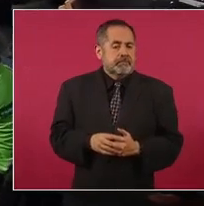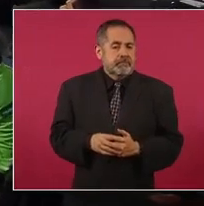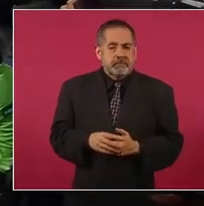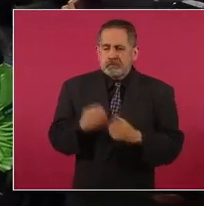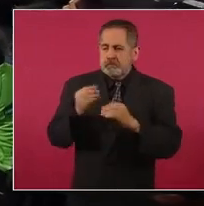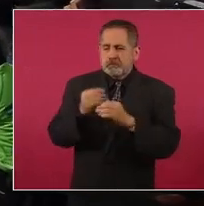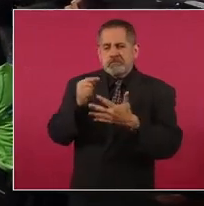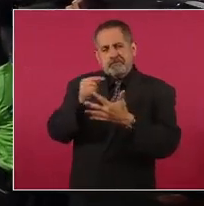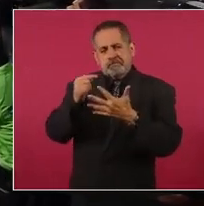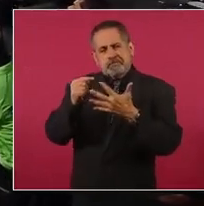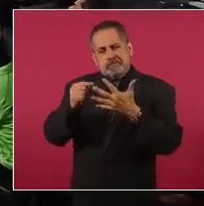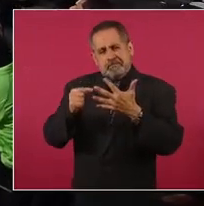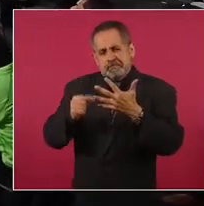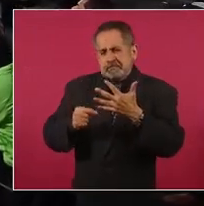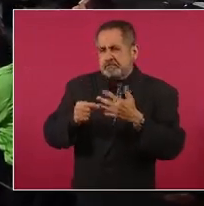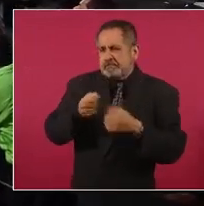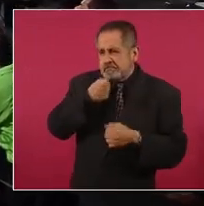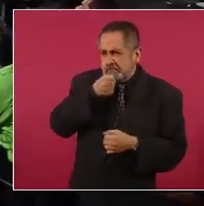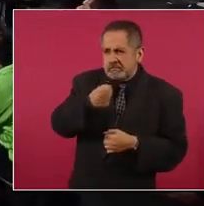muchísimas entrevistas